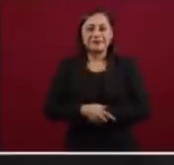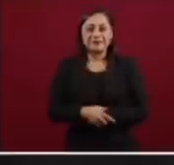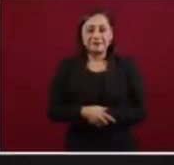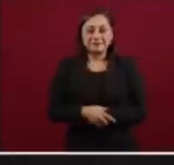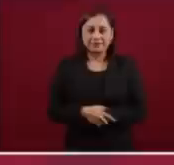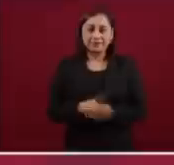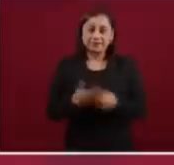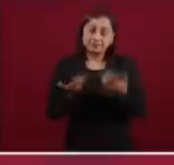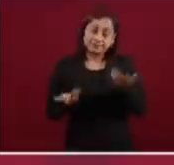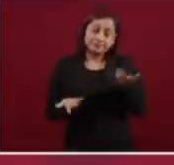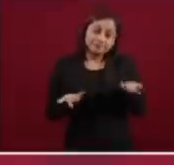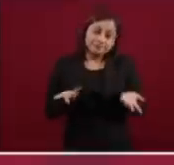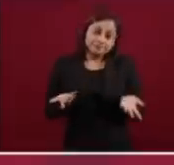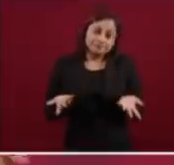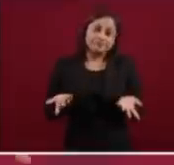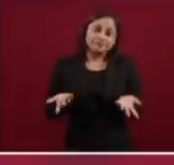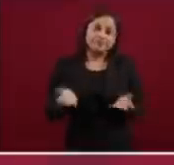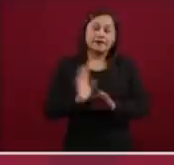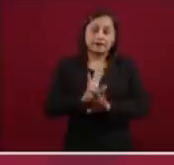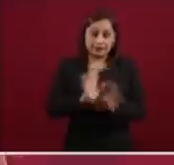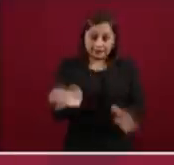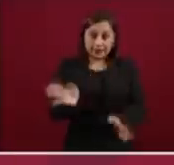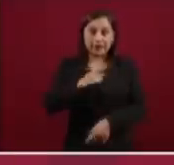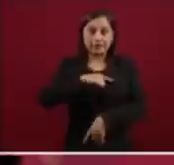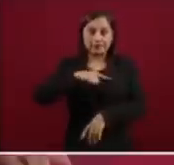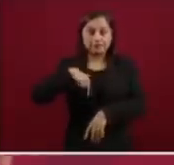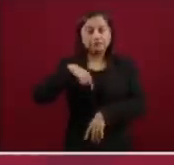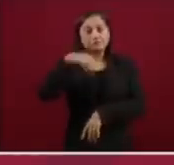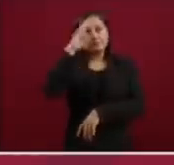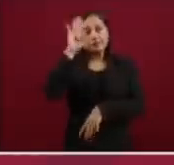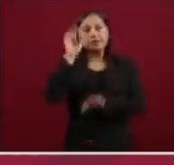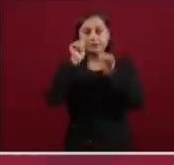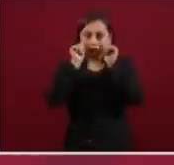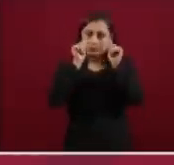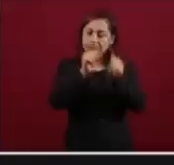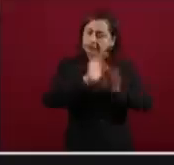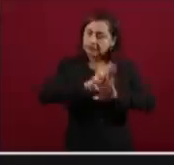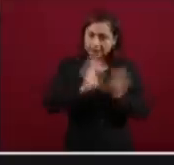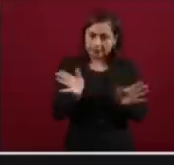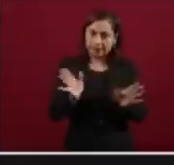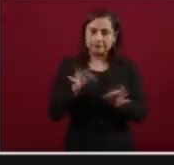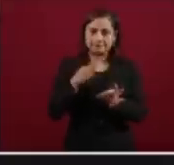entonces se está atendiendo también el asunto